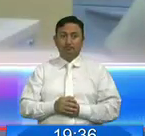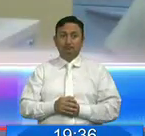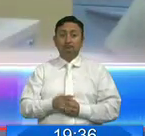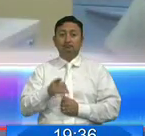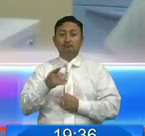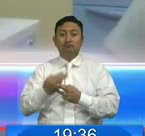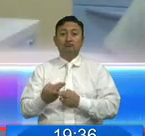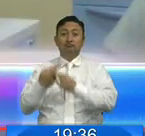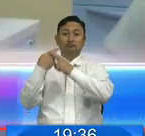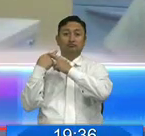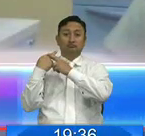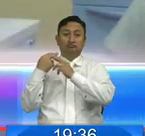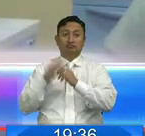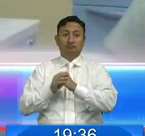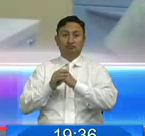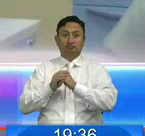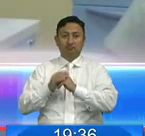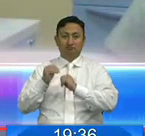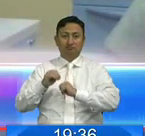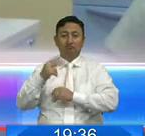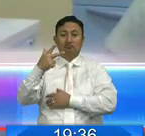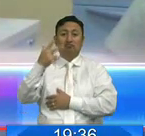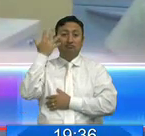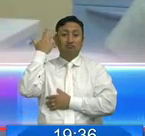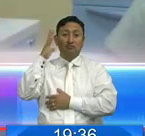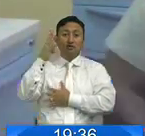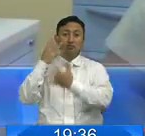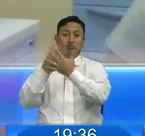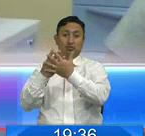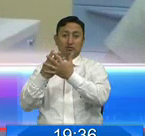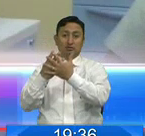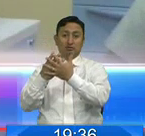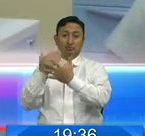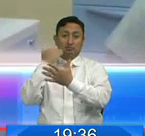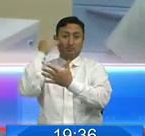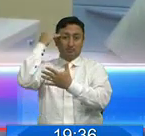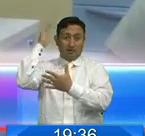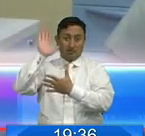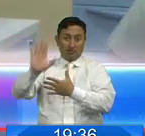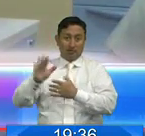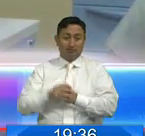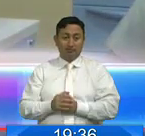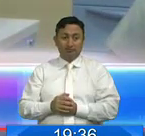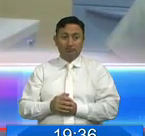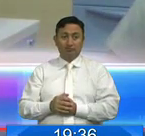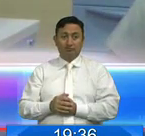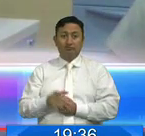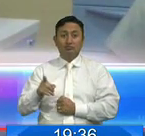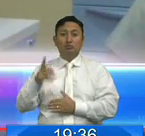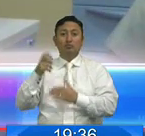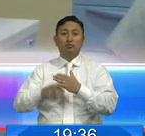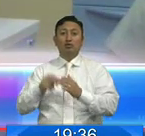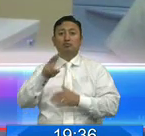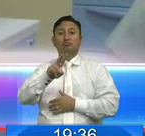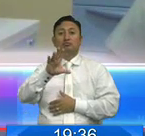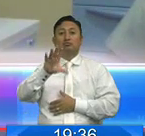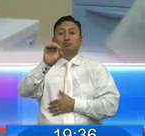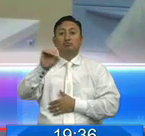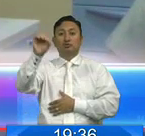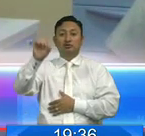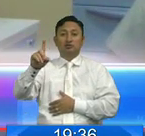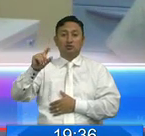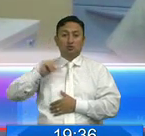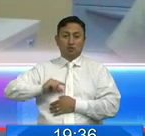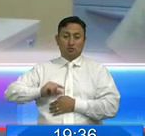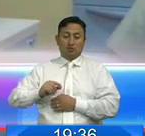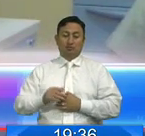competente dictaminó 3 días de prisión para los mayores de edad con una multa del 25% de